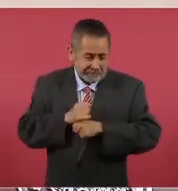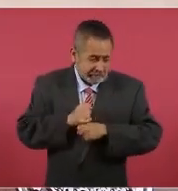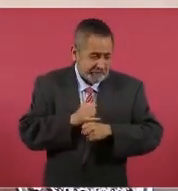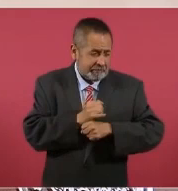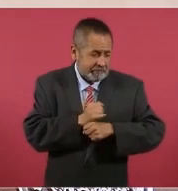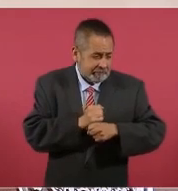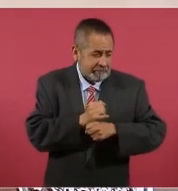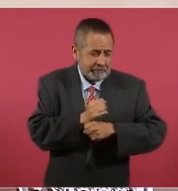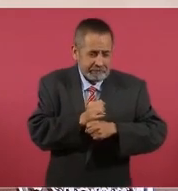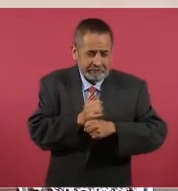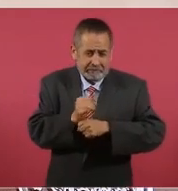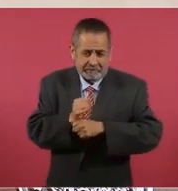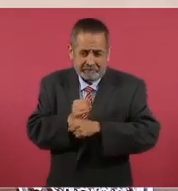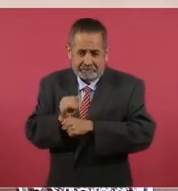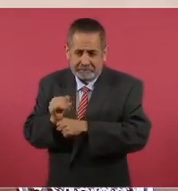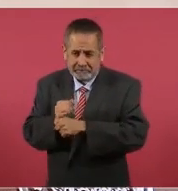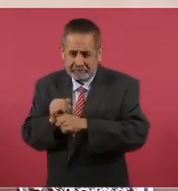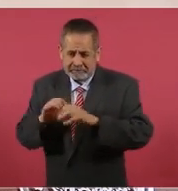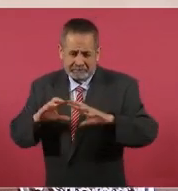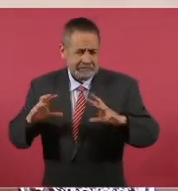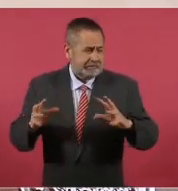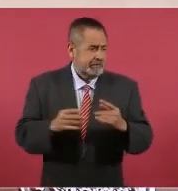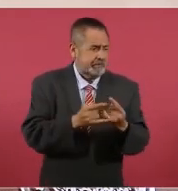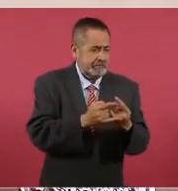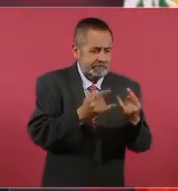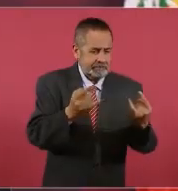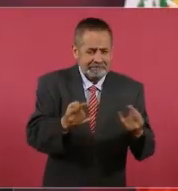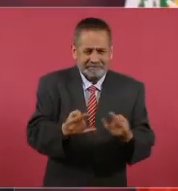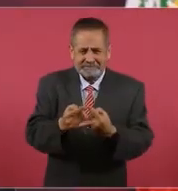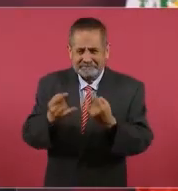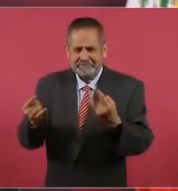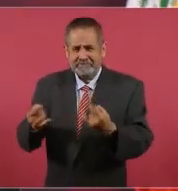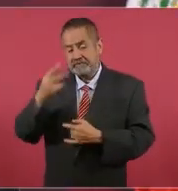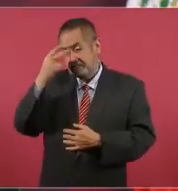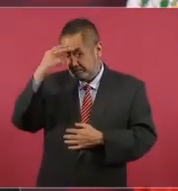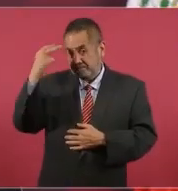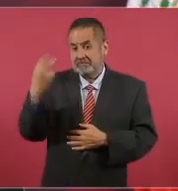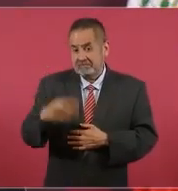sobre la historia de México